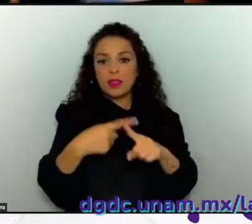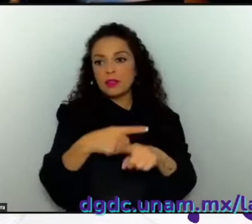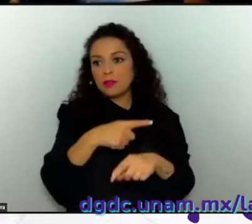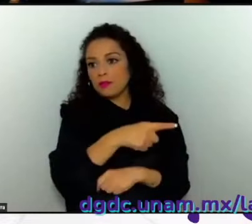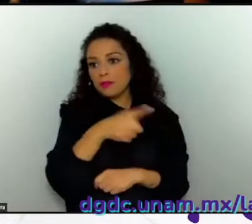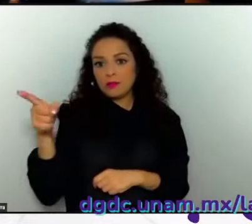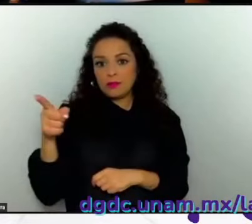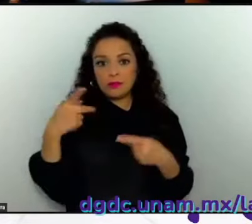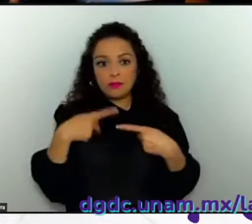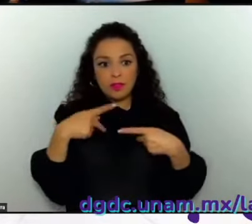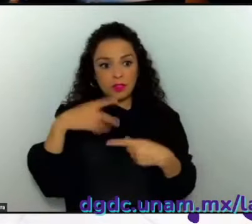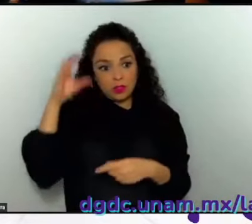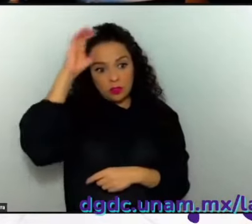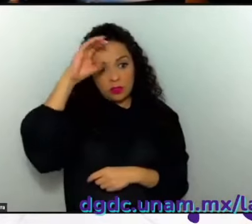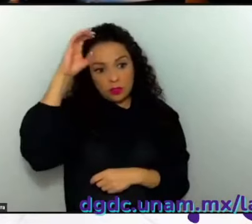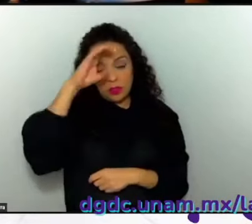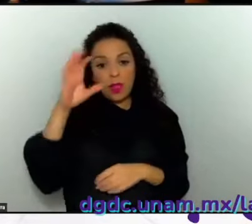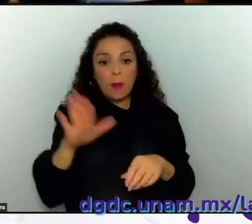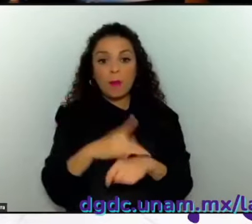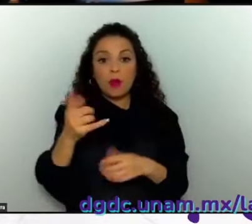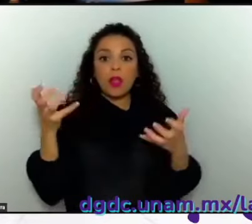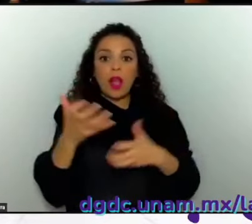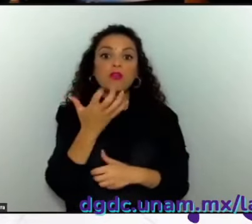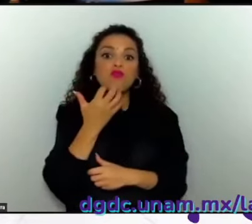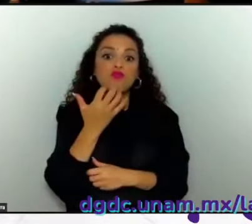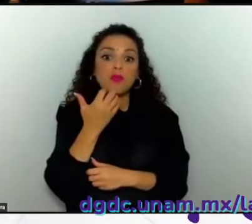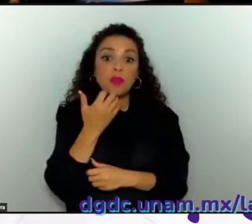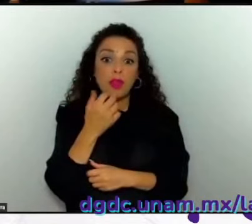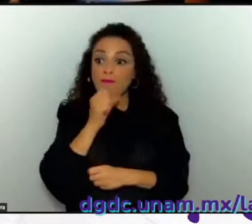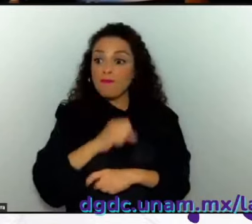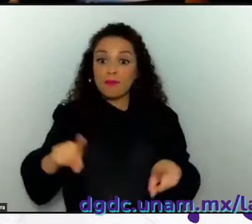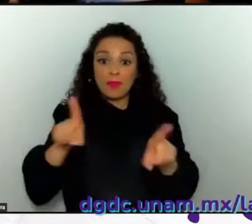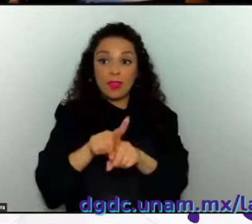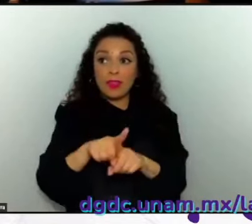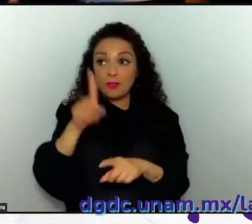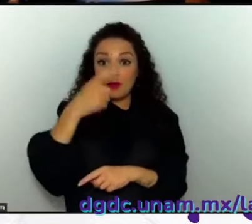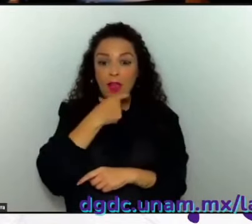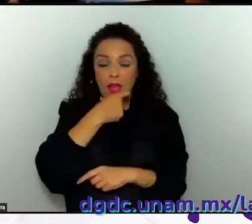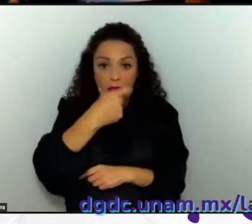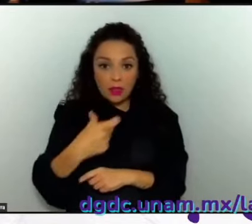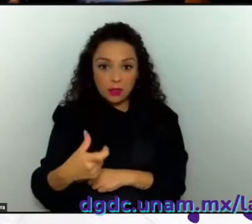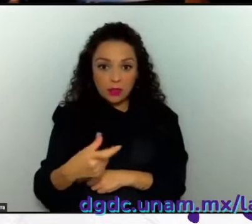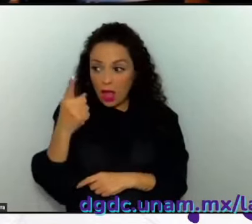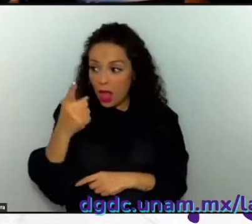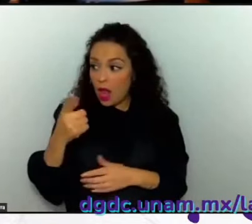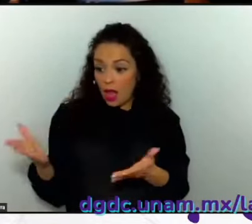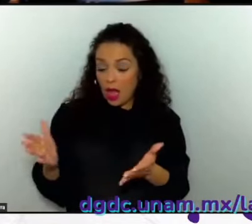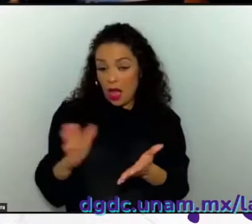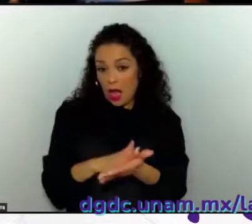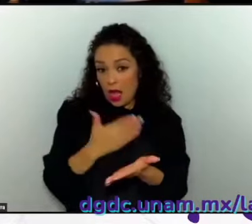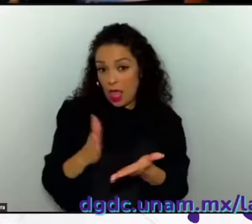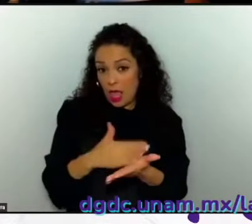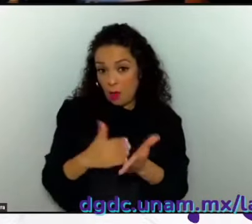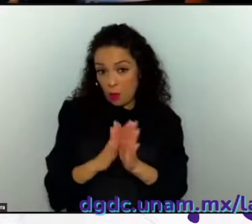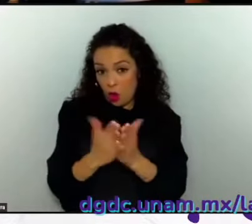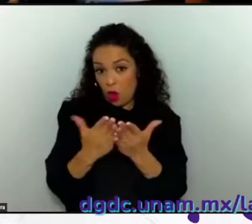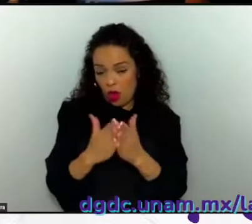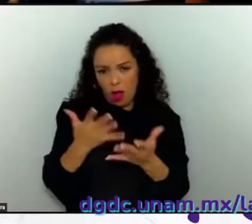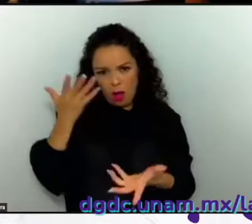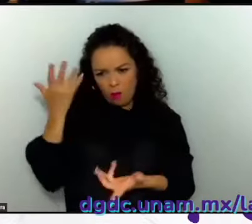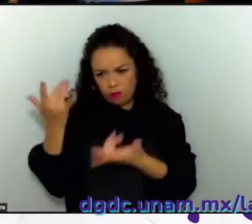porque lo había inventado un judío, Einstein, ¿no? Eso pasó en la Alemania nazi, se quemaron libros de científicos judíos. En la